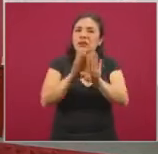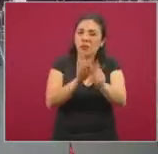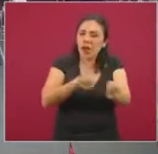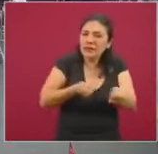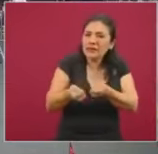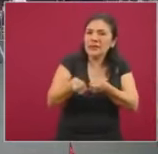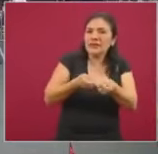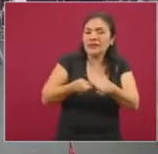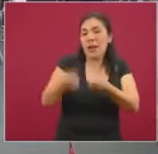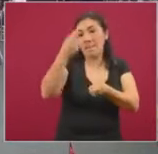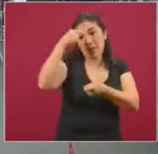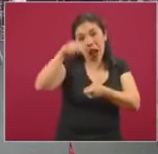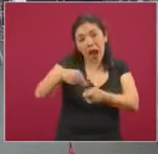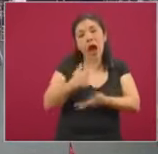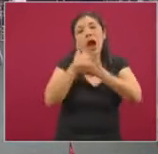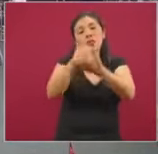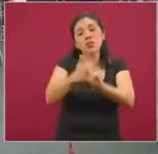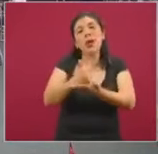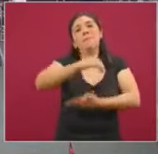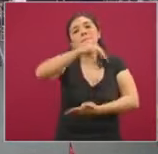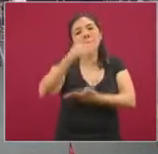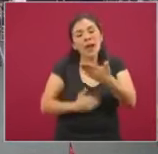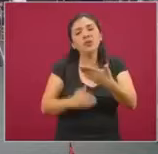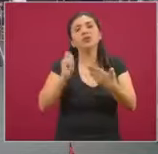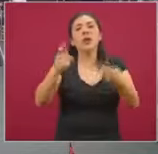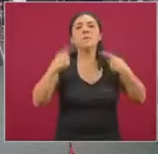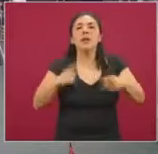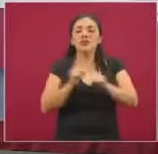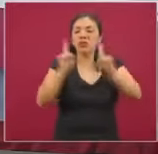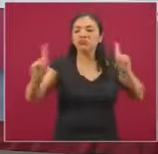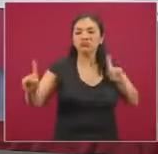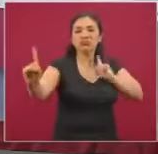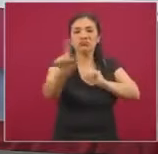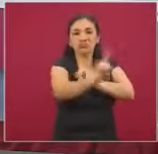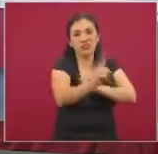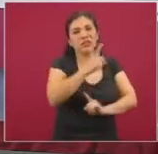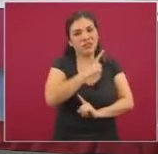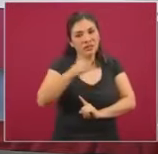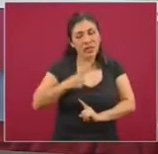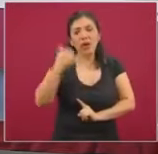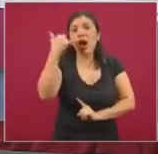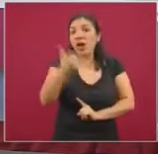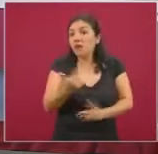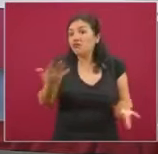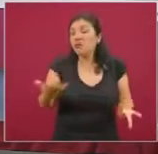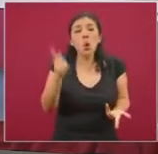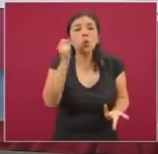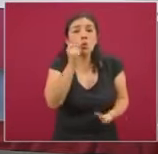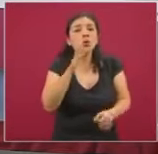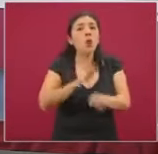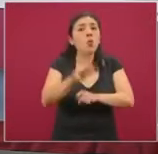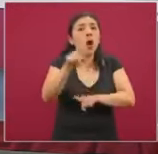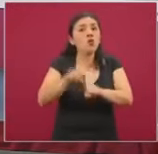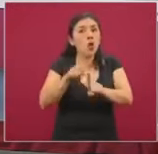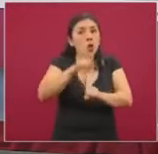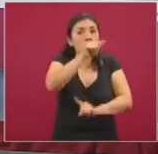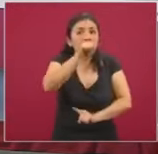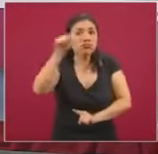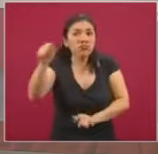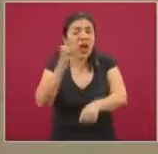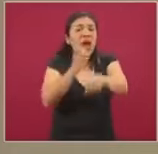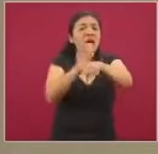restricciones precisamente para contribuir a la sana distancia. Y independientemente del color en que nos encontremos, en